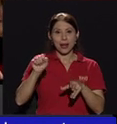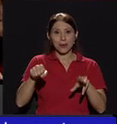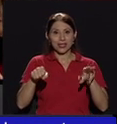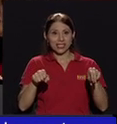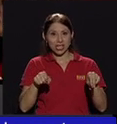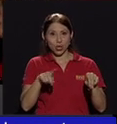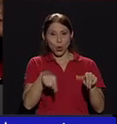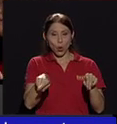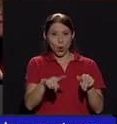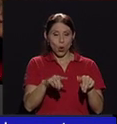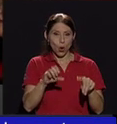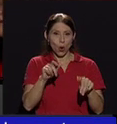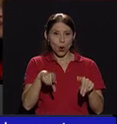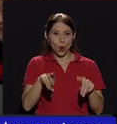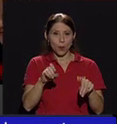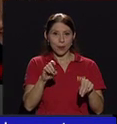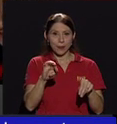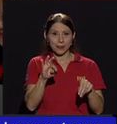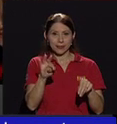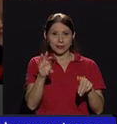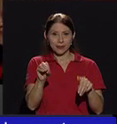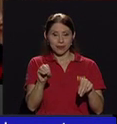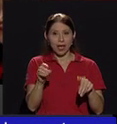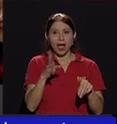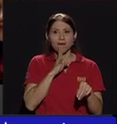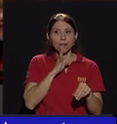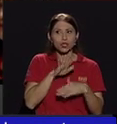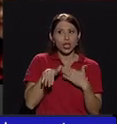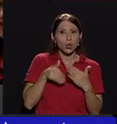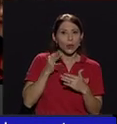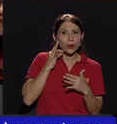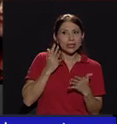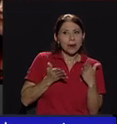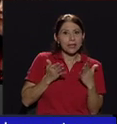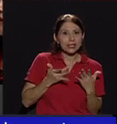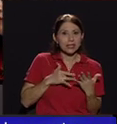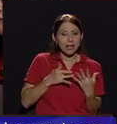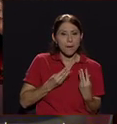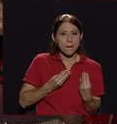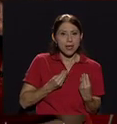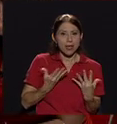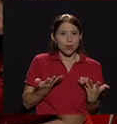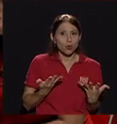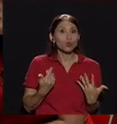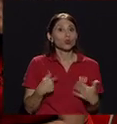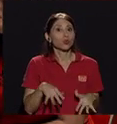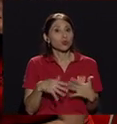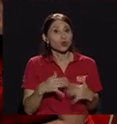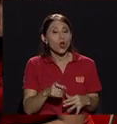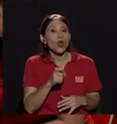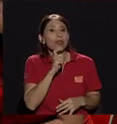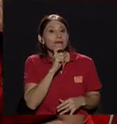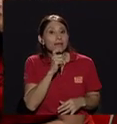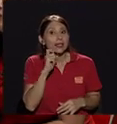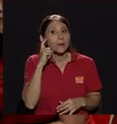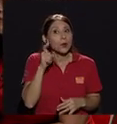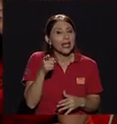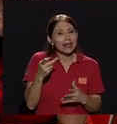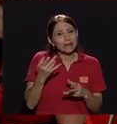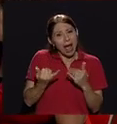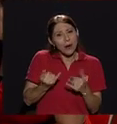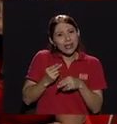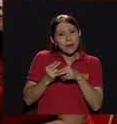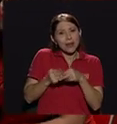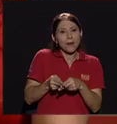tener todas, ¿verdad? Y lo difícil, ¿verdad? Lo que hoy hubiéramos llamado hostigamiento o